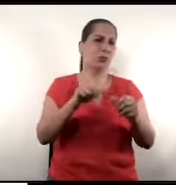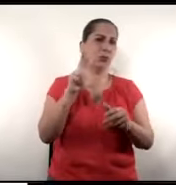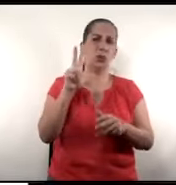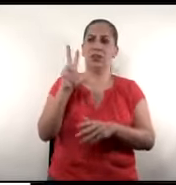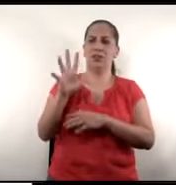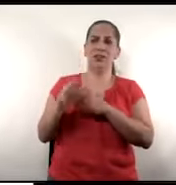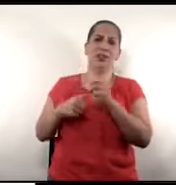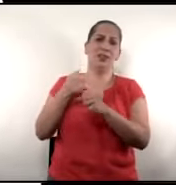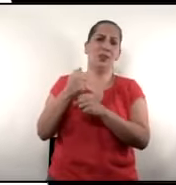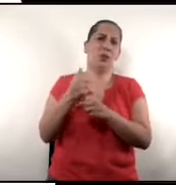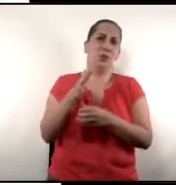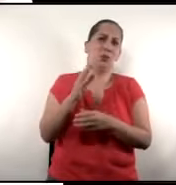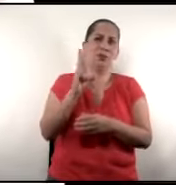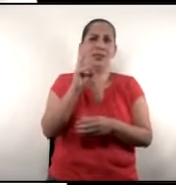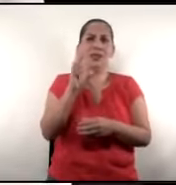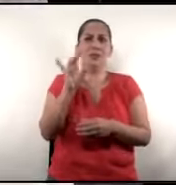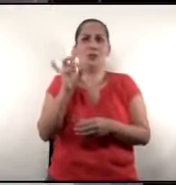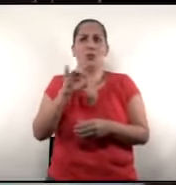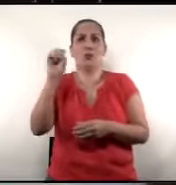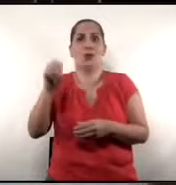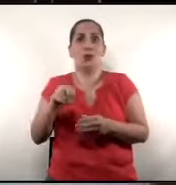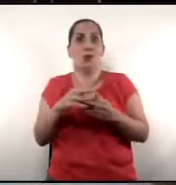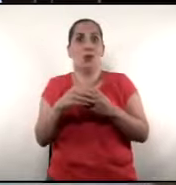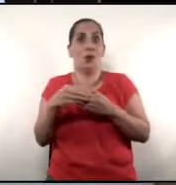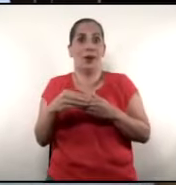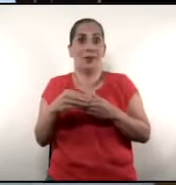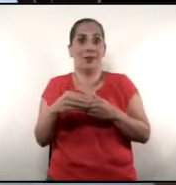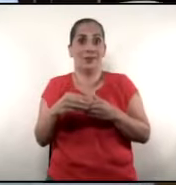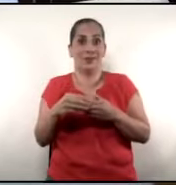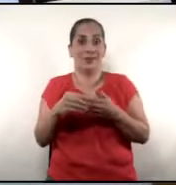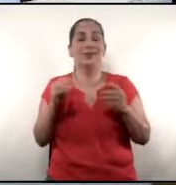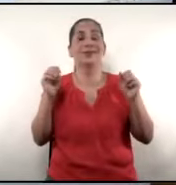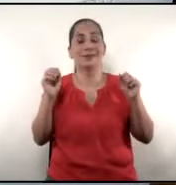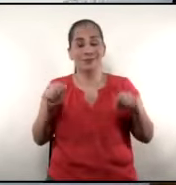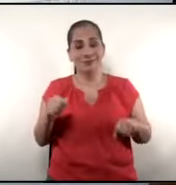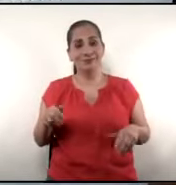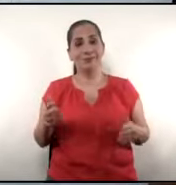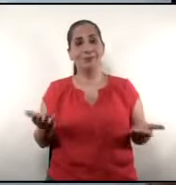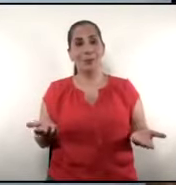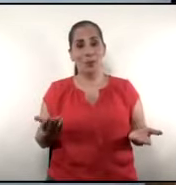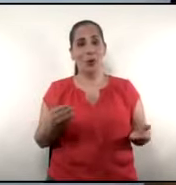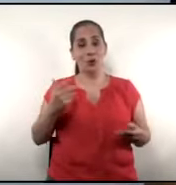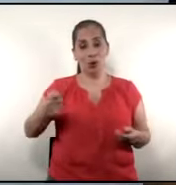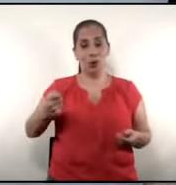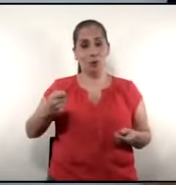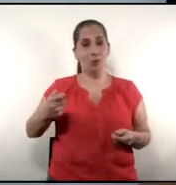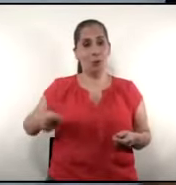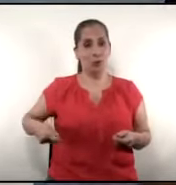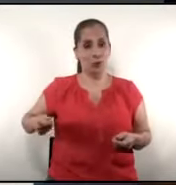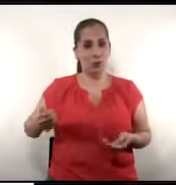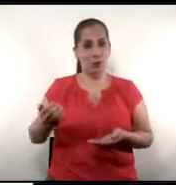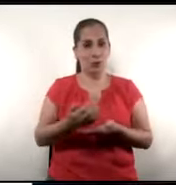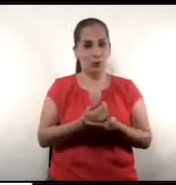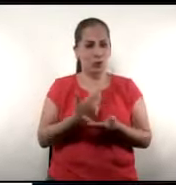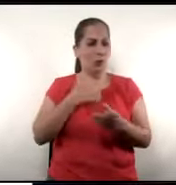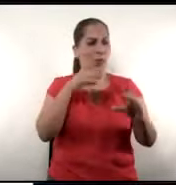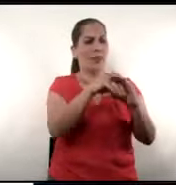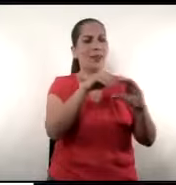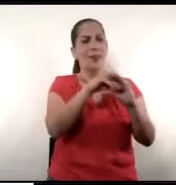años del 6 o del 8% en dólares, permitiéndole a los fondos de pensiones